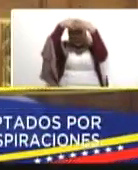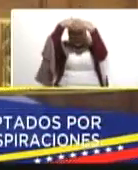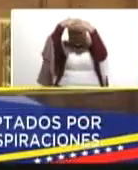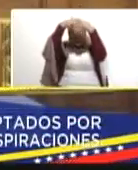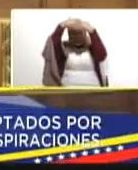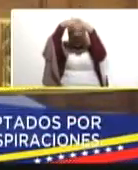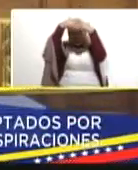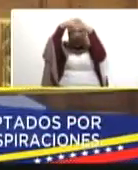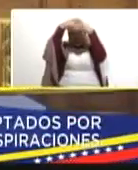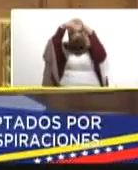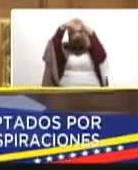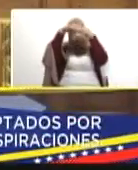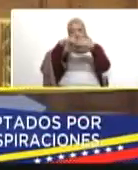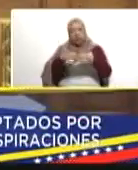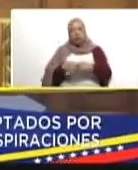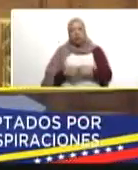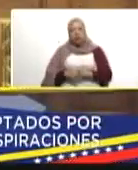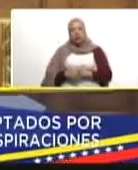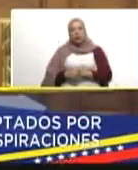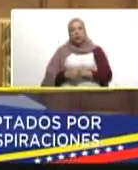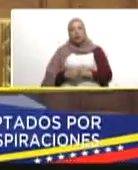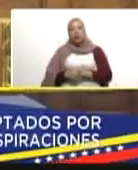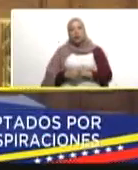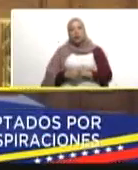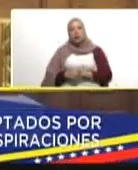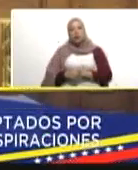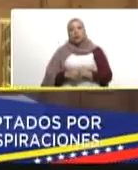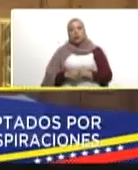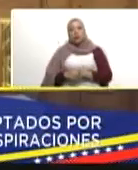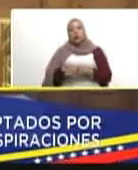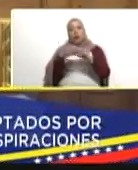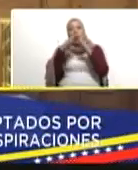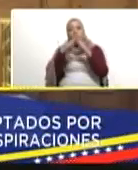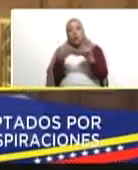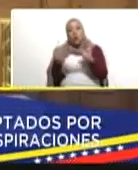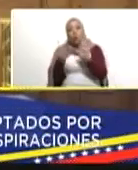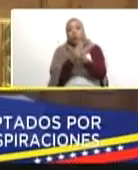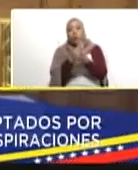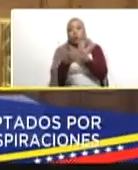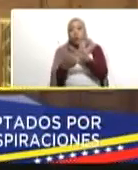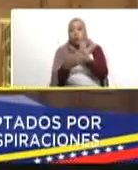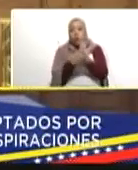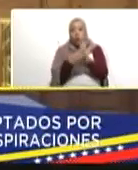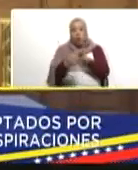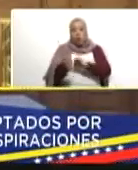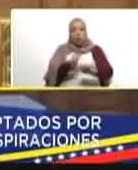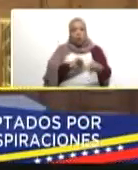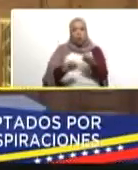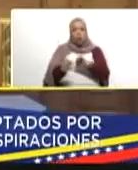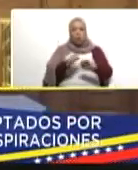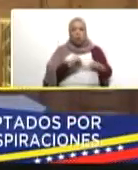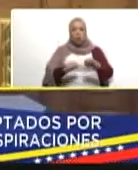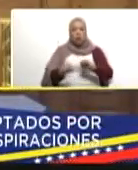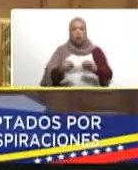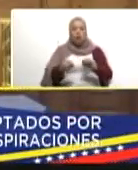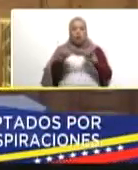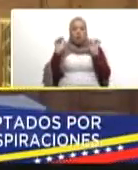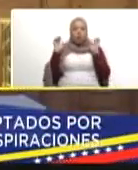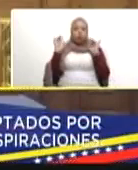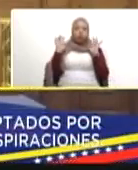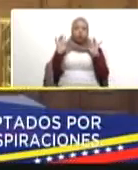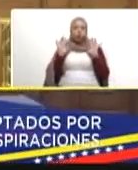memoria todos estos intentos de un movimiento de